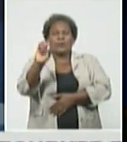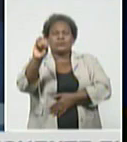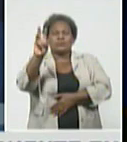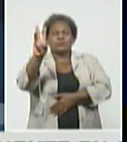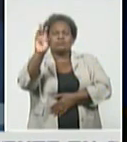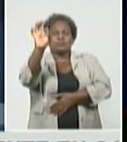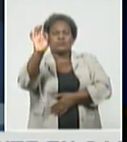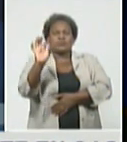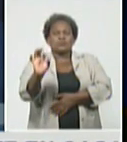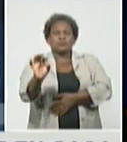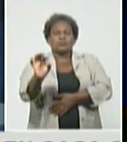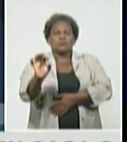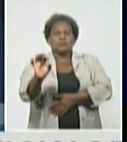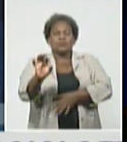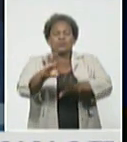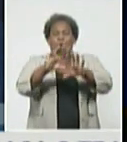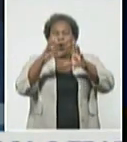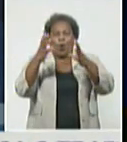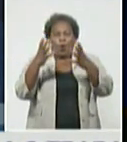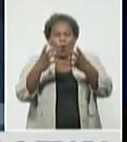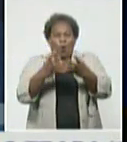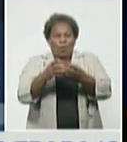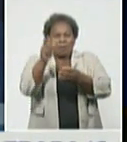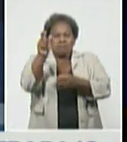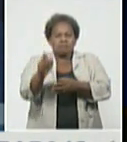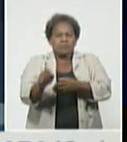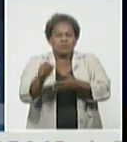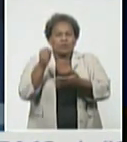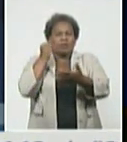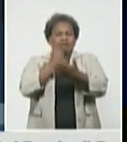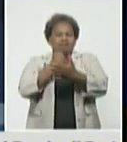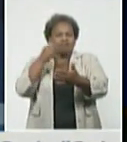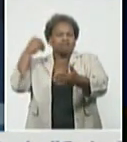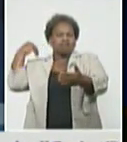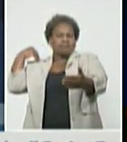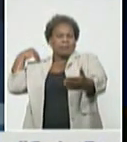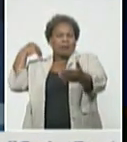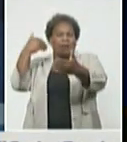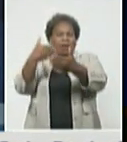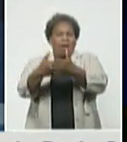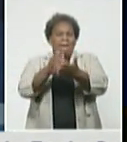55,03% de todos los casos confirmados en Cuba y el